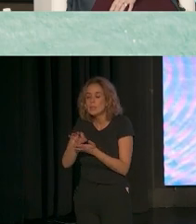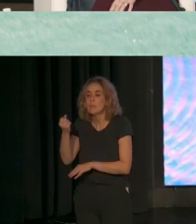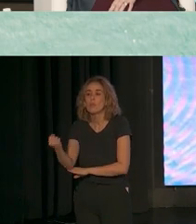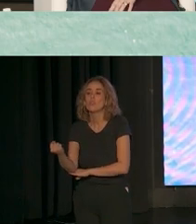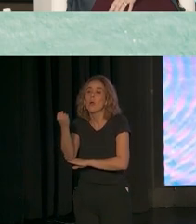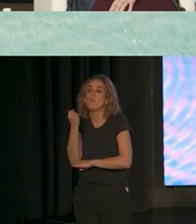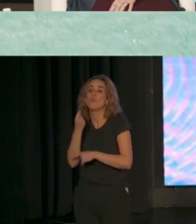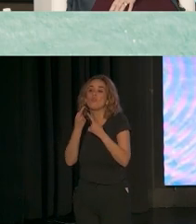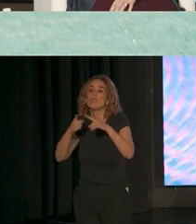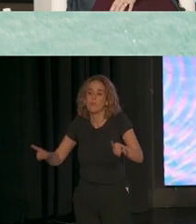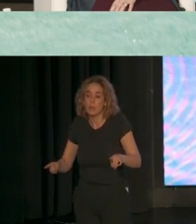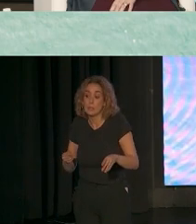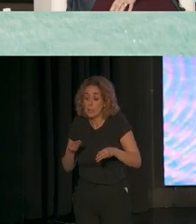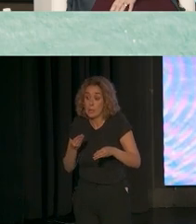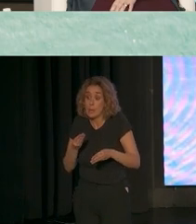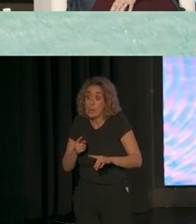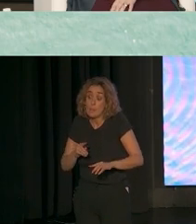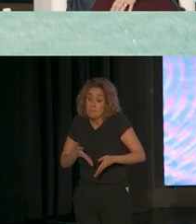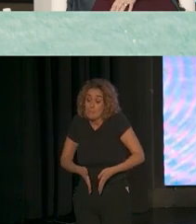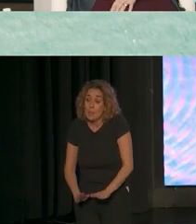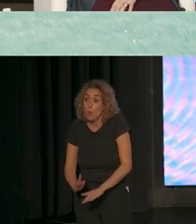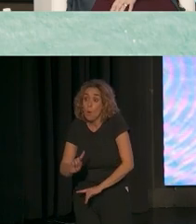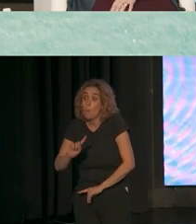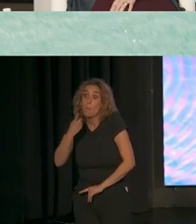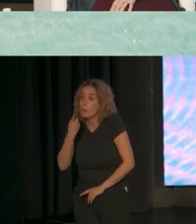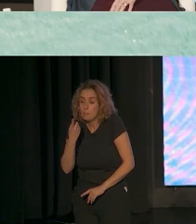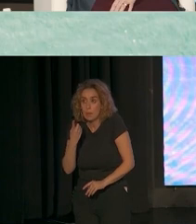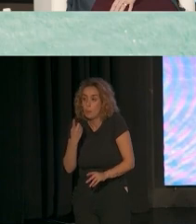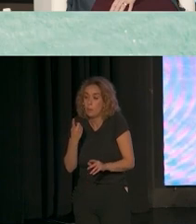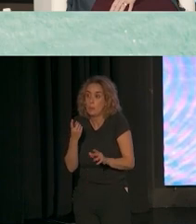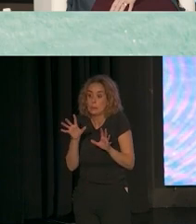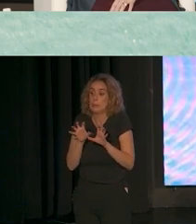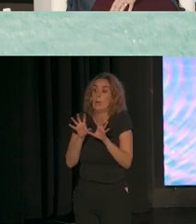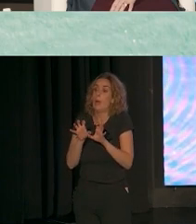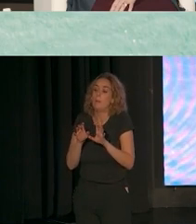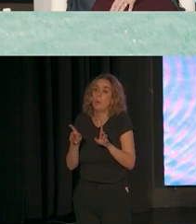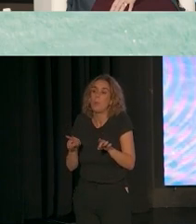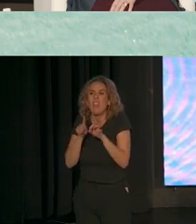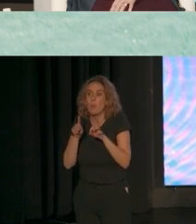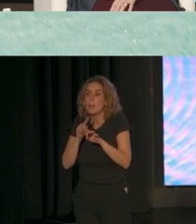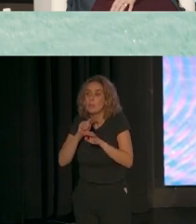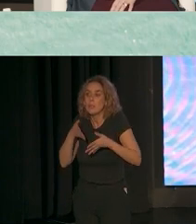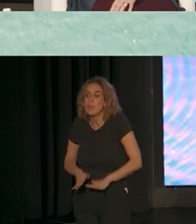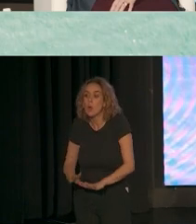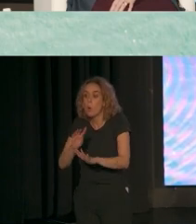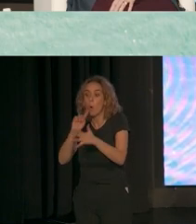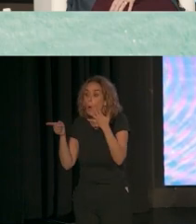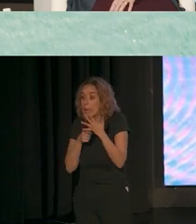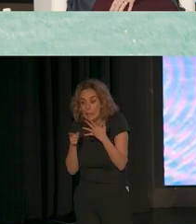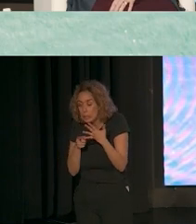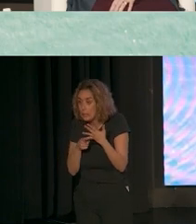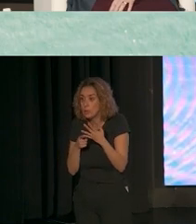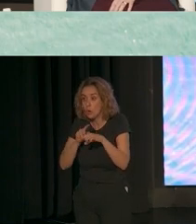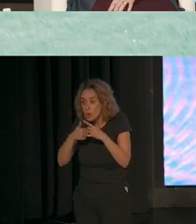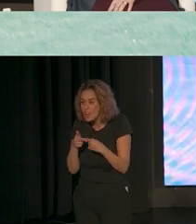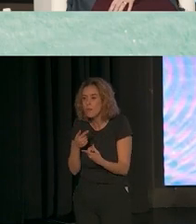apoyo. Y si es su primer hijo, están empezando, pero incluso aunque sea el quinto hijo, la familia necesita saber que